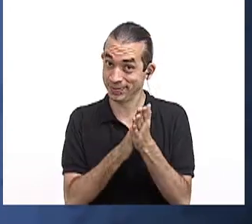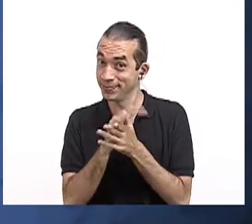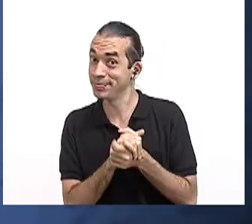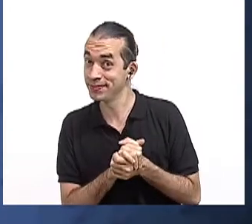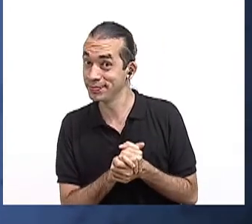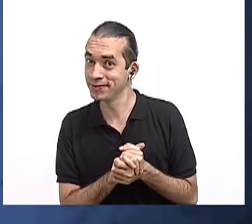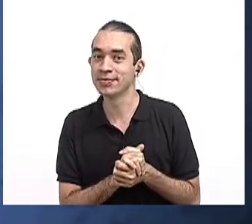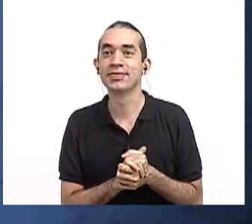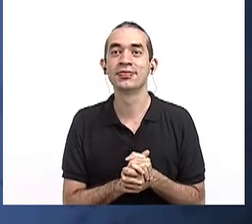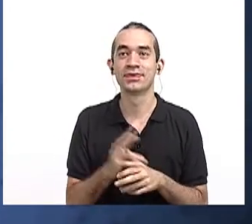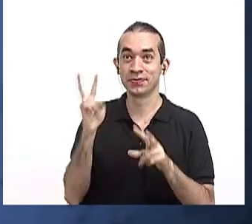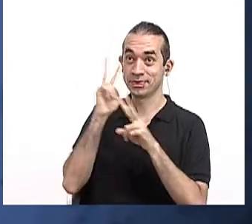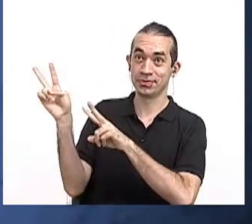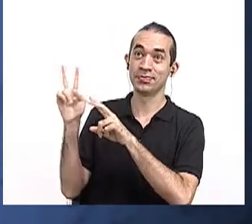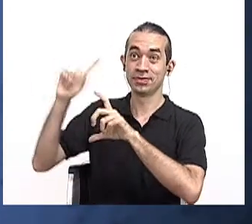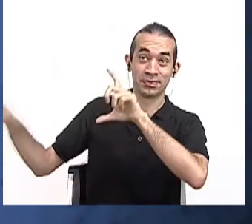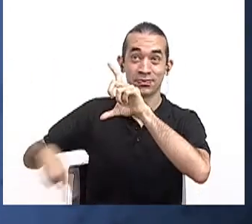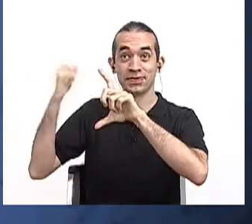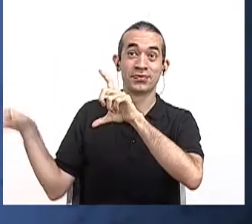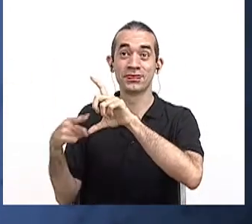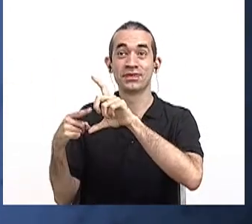Entonces, veamos nuestra ruleta,